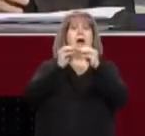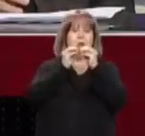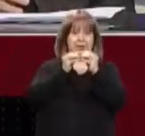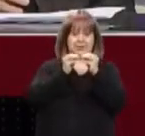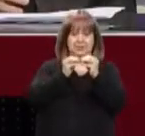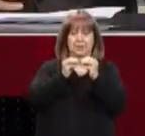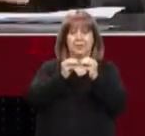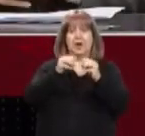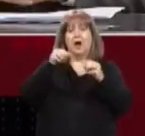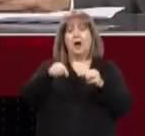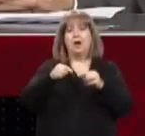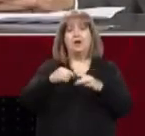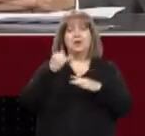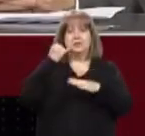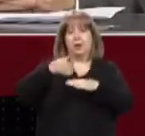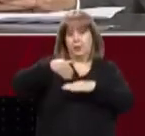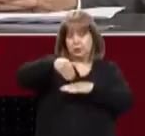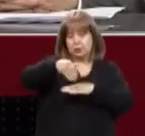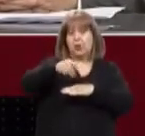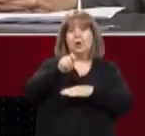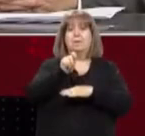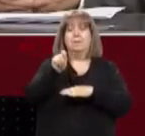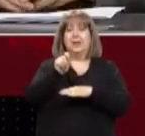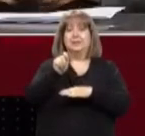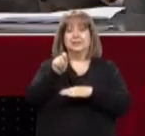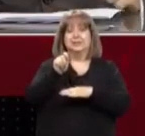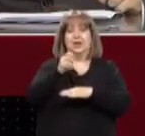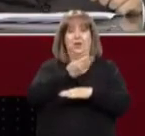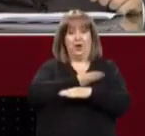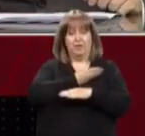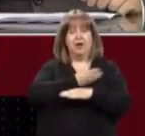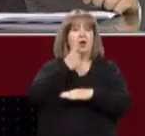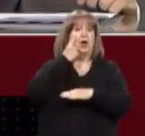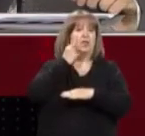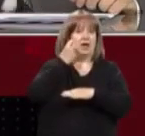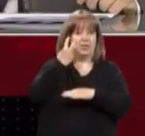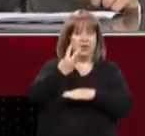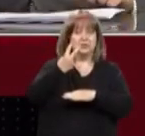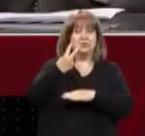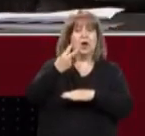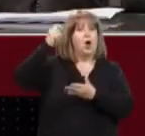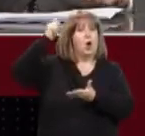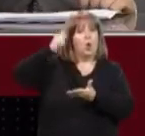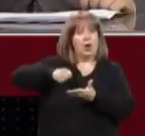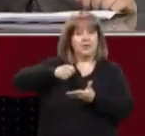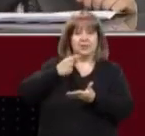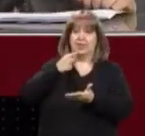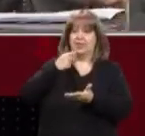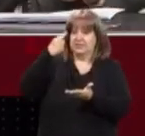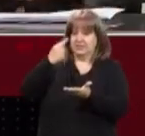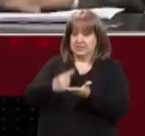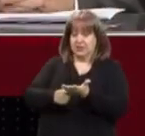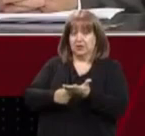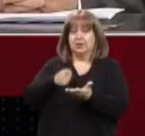ahora estamos en la recta final, porque lo que se espera es finalmente el veredicto sobre las posibles sentencias